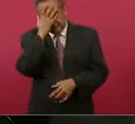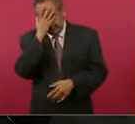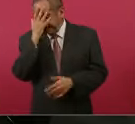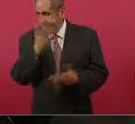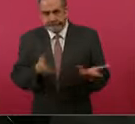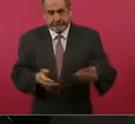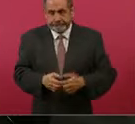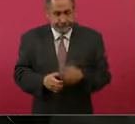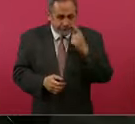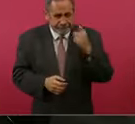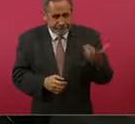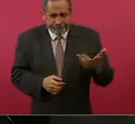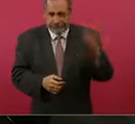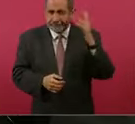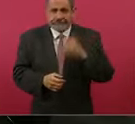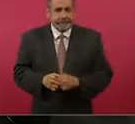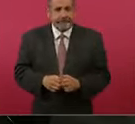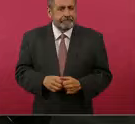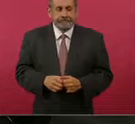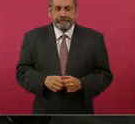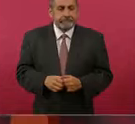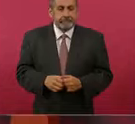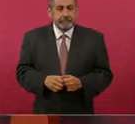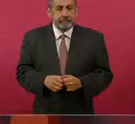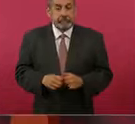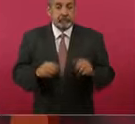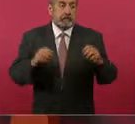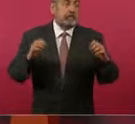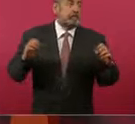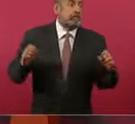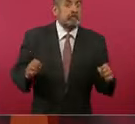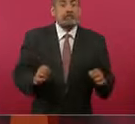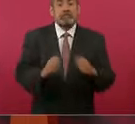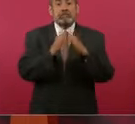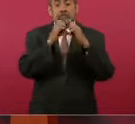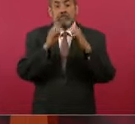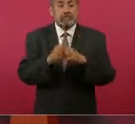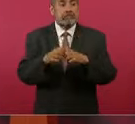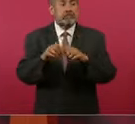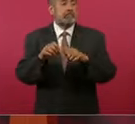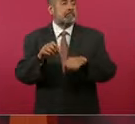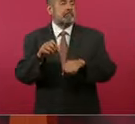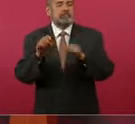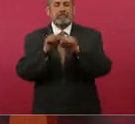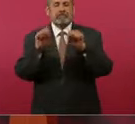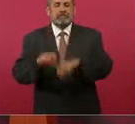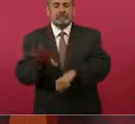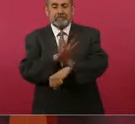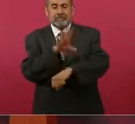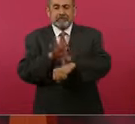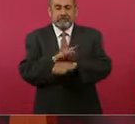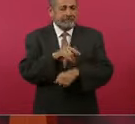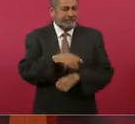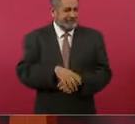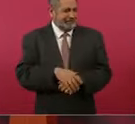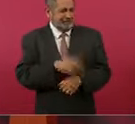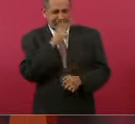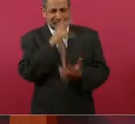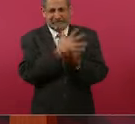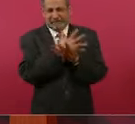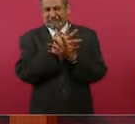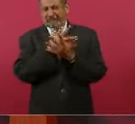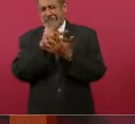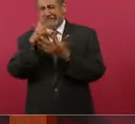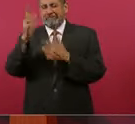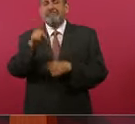Miren esto. Entra en emergencia el sistema eléctrico. ¿Es sensacionalista la nota o